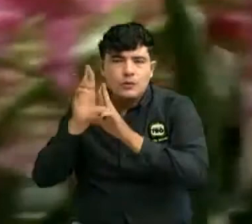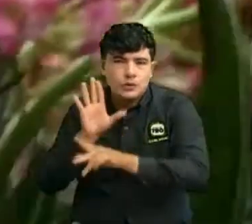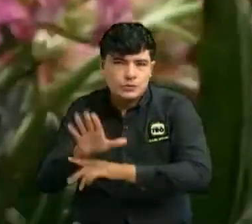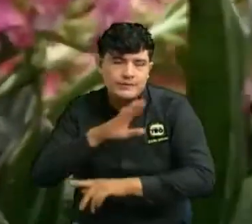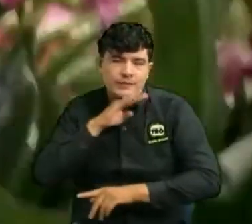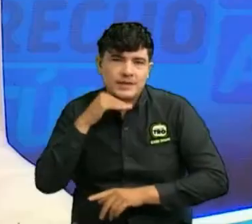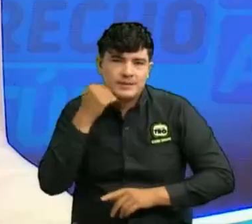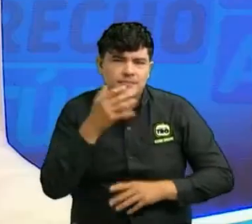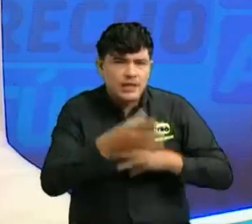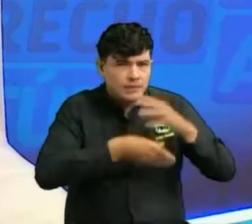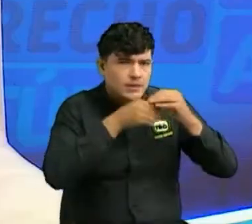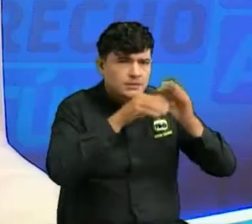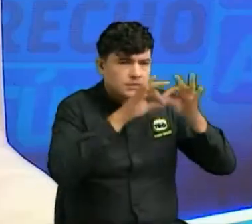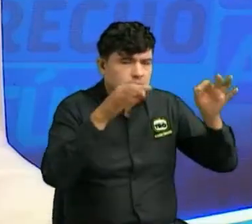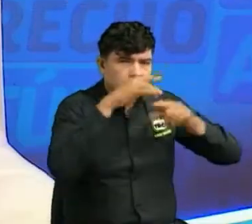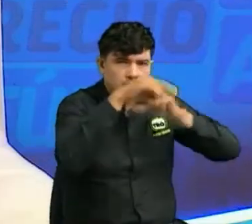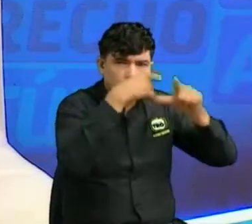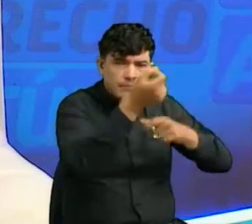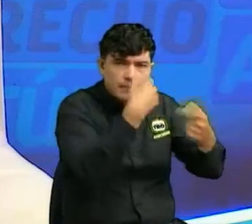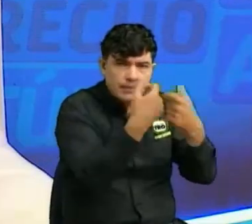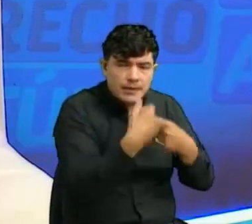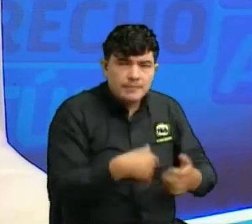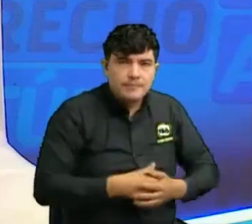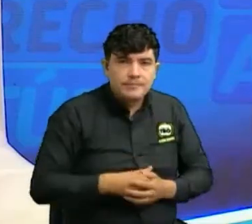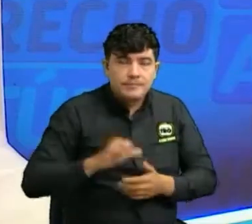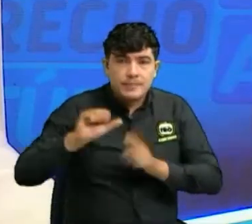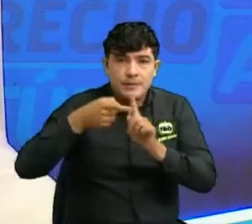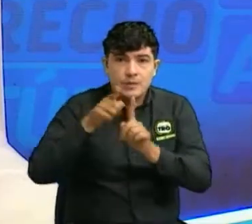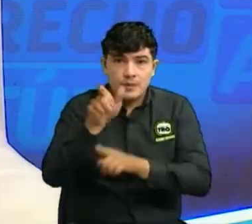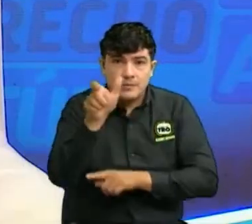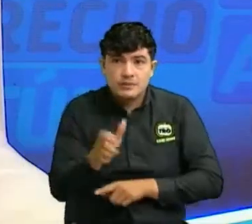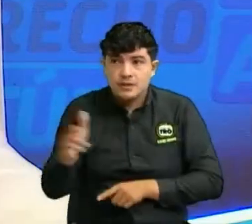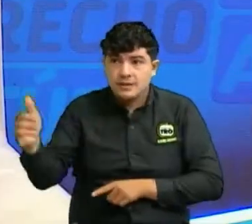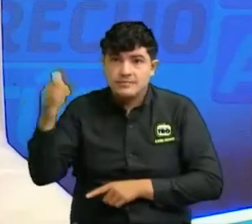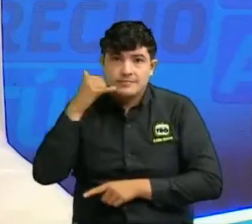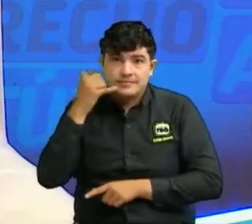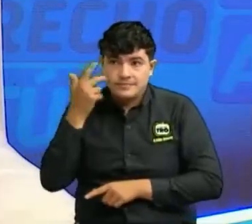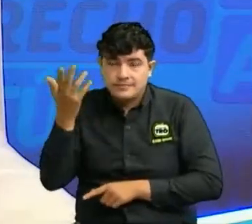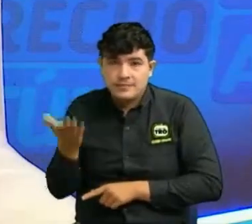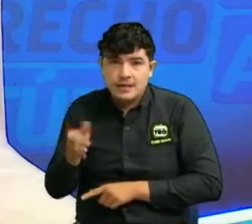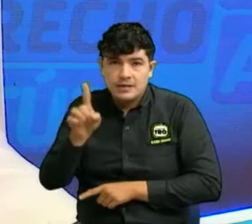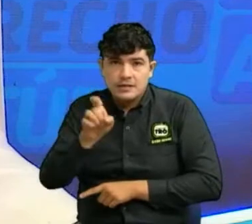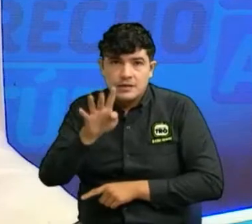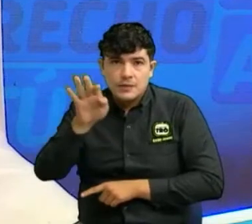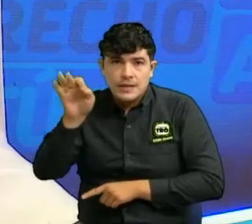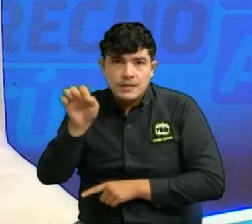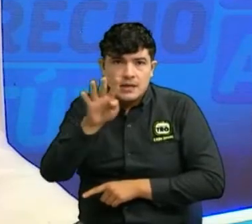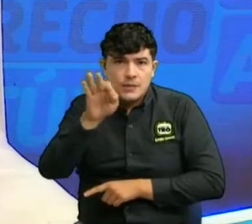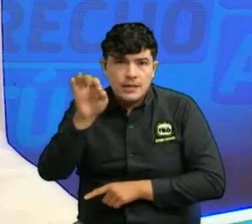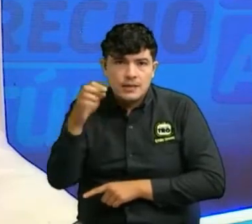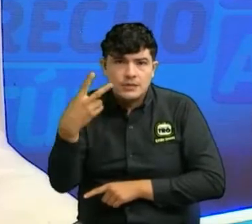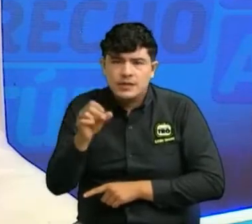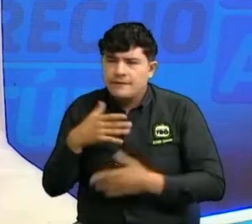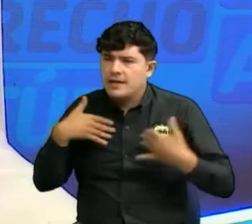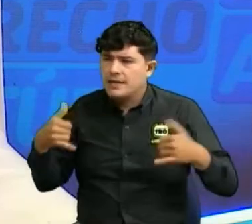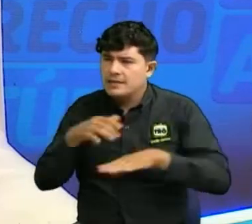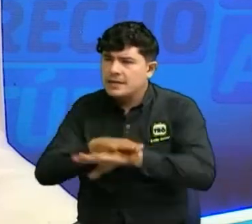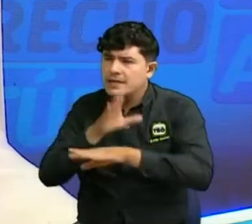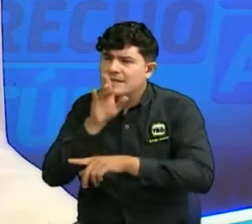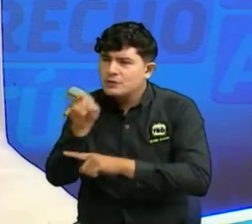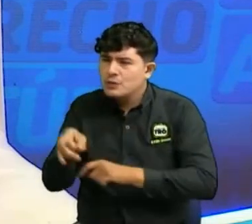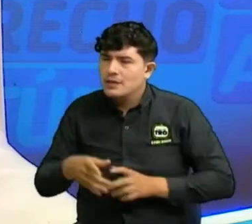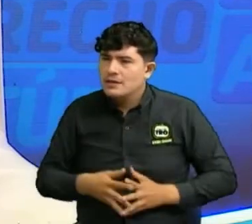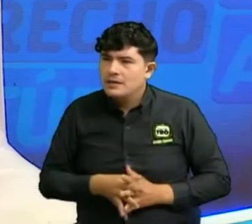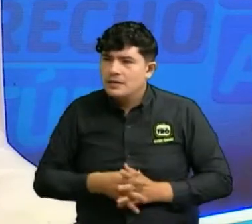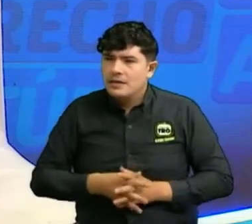Continuamos con más preguntas que nos hacen nuestros televidentes, pero primero una llamada que nos ingresa a través del 648-4820. Hola, feliz tarde, ¿con quién